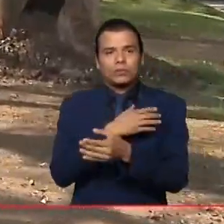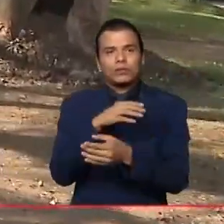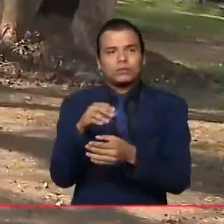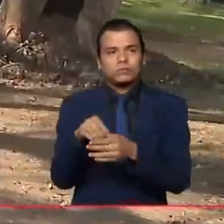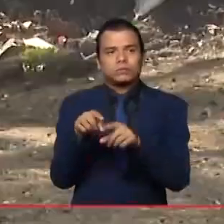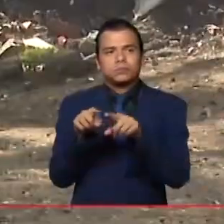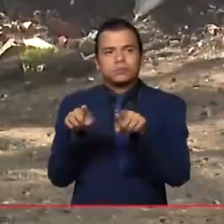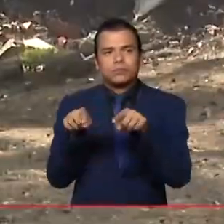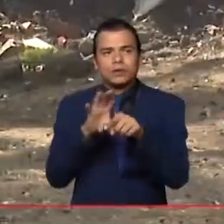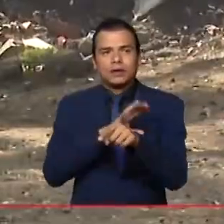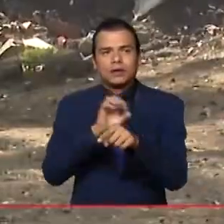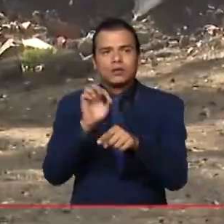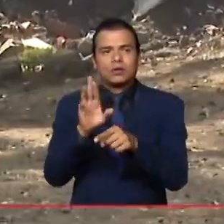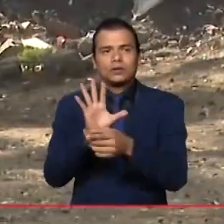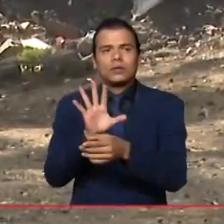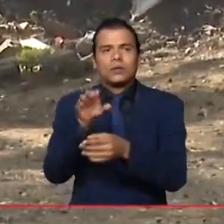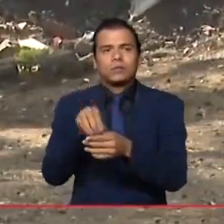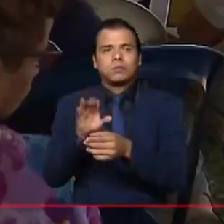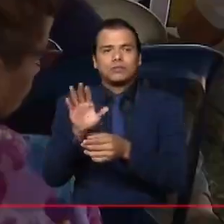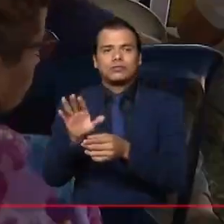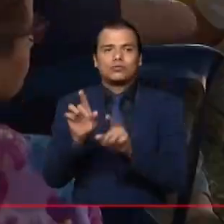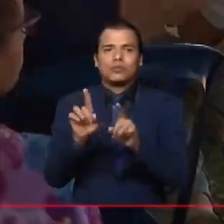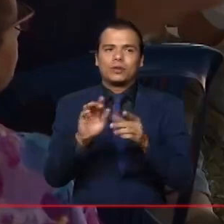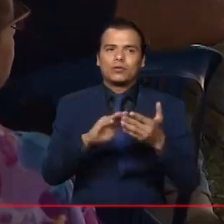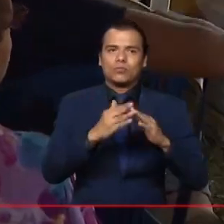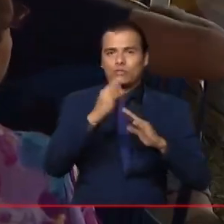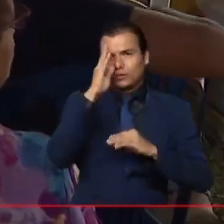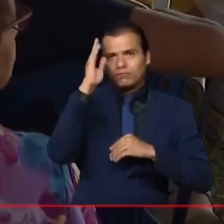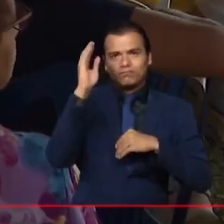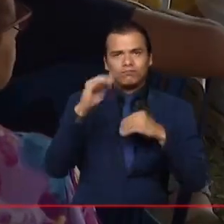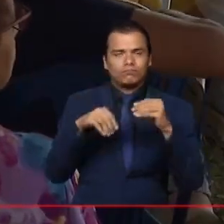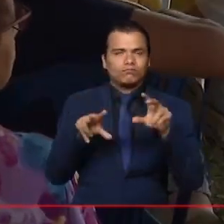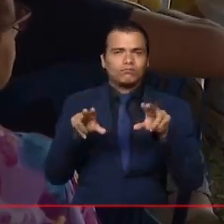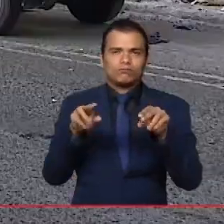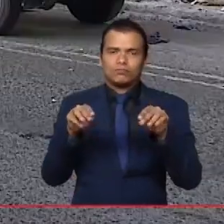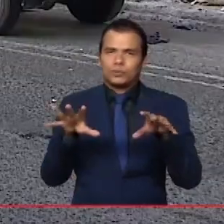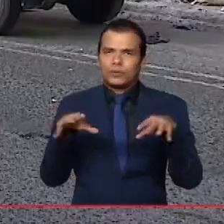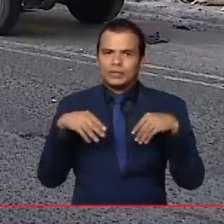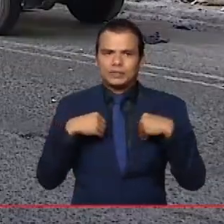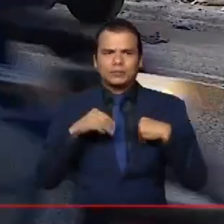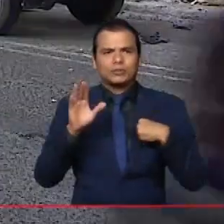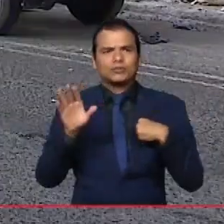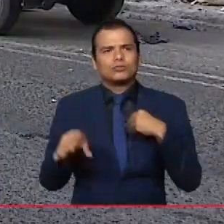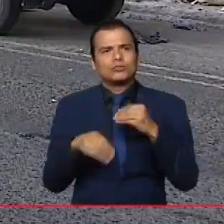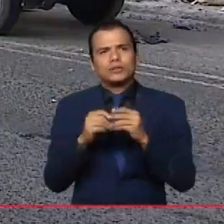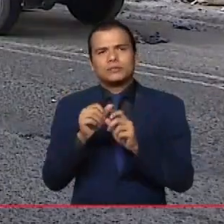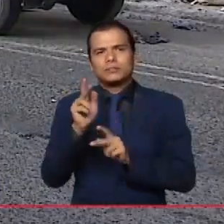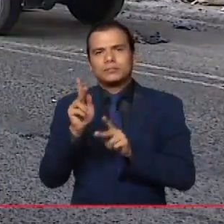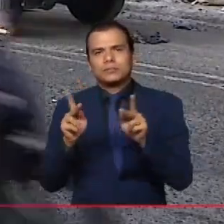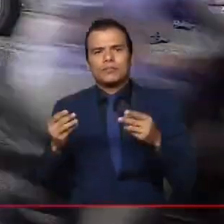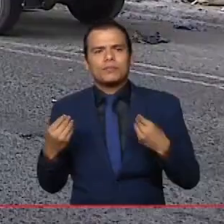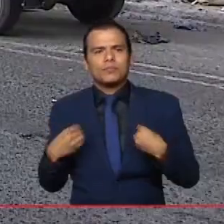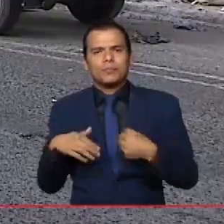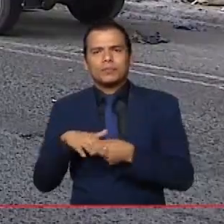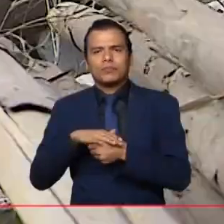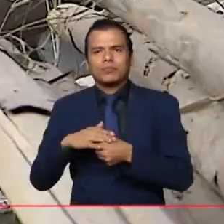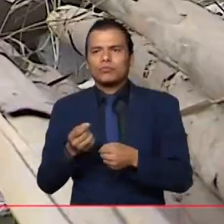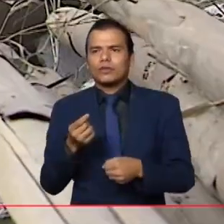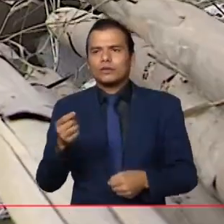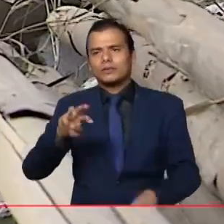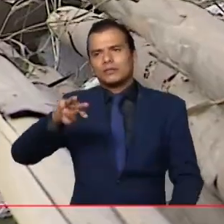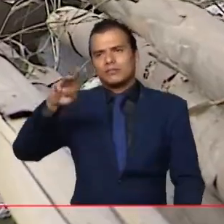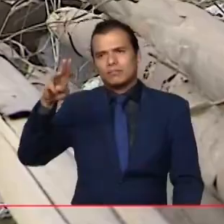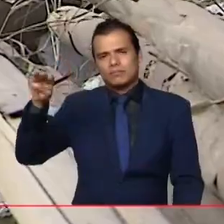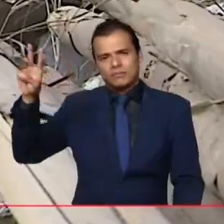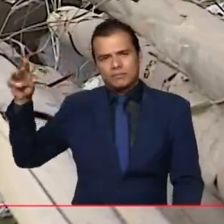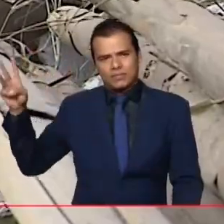llevar al oriente de Cali, pero que las comunidades no aceptan. Y por el otro, habitantes de Mariano Ramos y barrios vecinos que